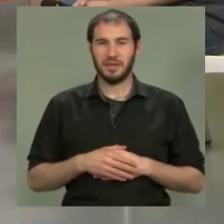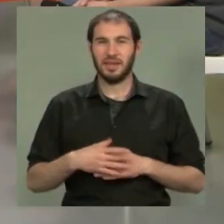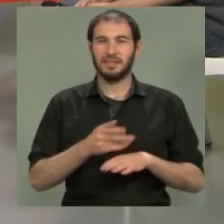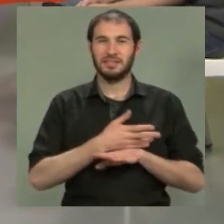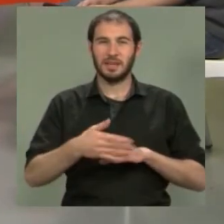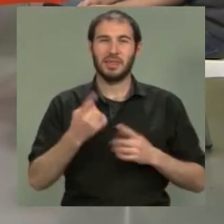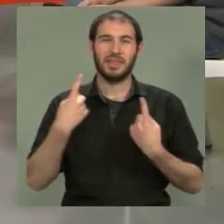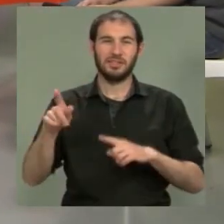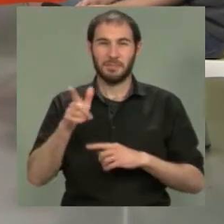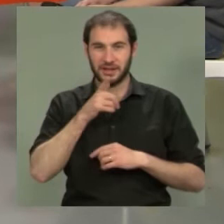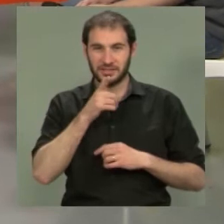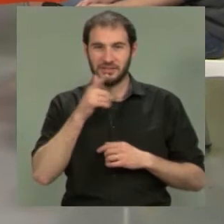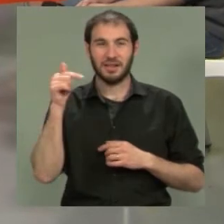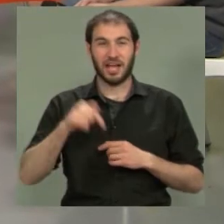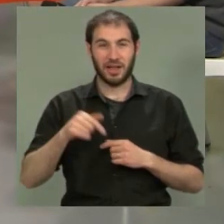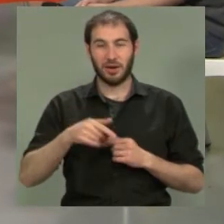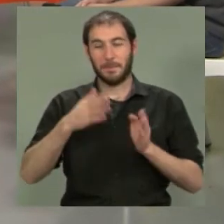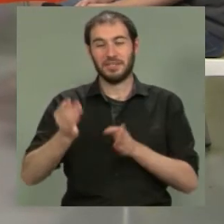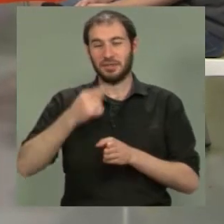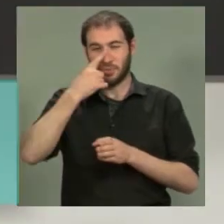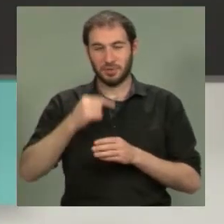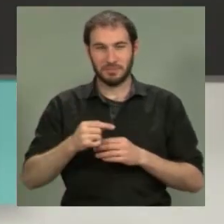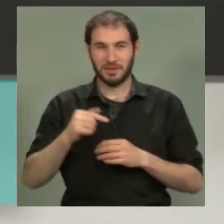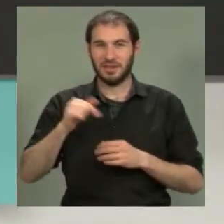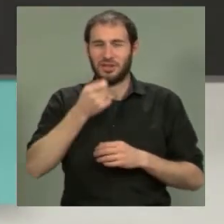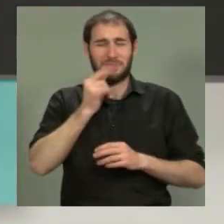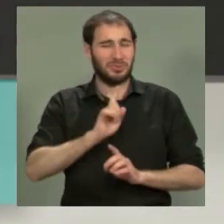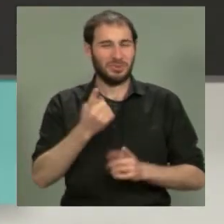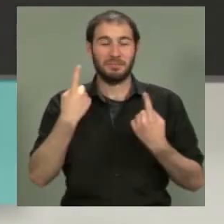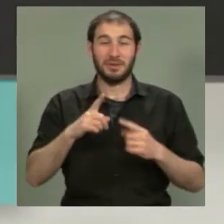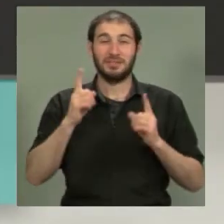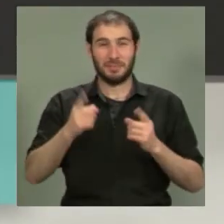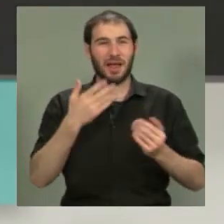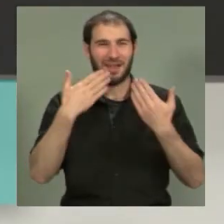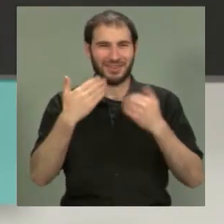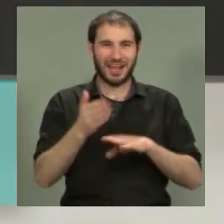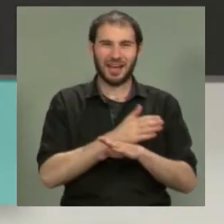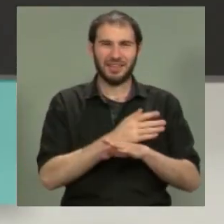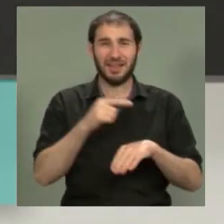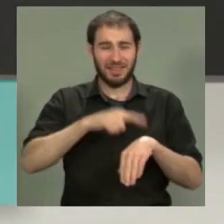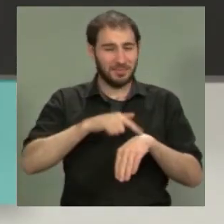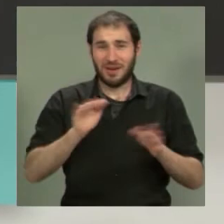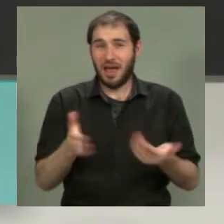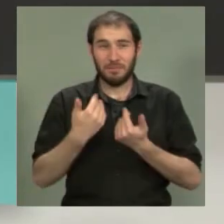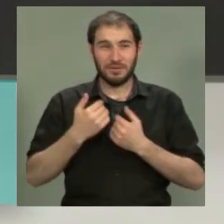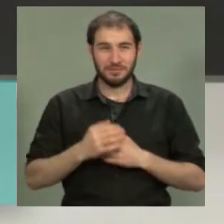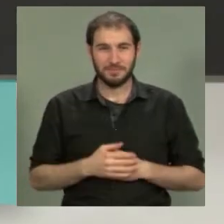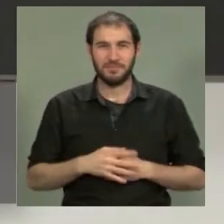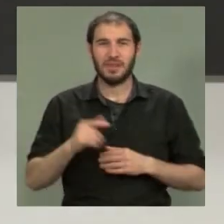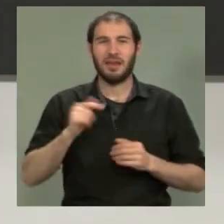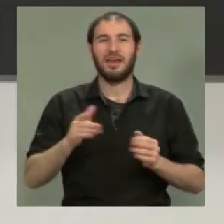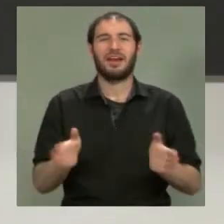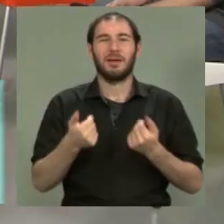Continuamos en Distintos Parecidos y llegamos al último bloque, el que menos me gusta, y aparte lo estábamos diciendo recién que se nos ha pasado rápido a todos, así que vamos a